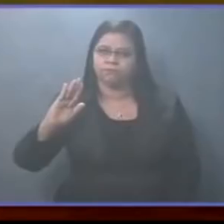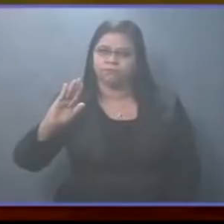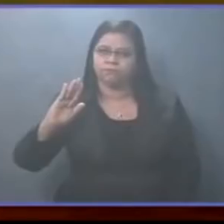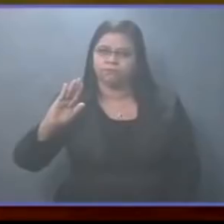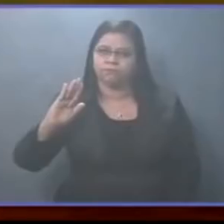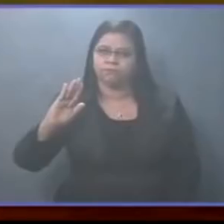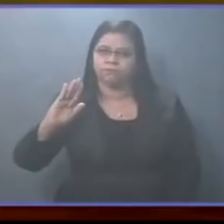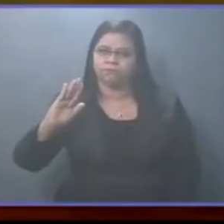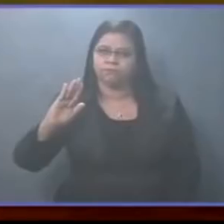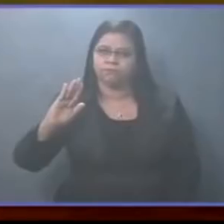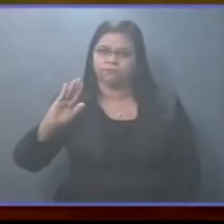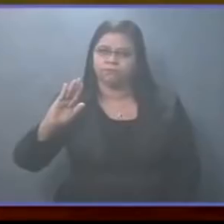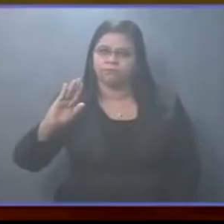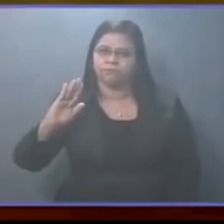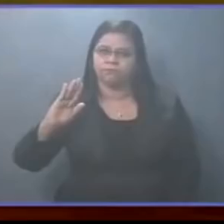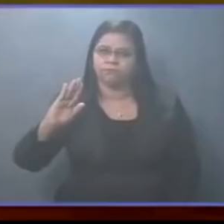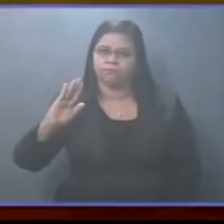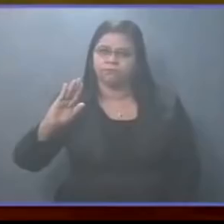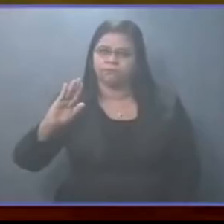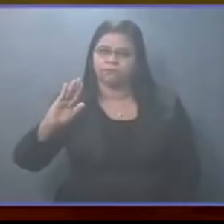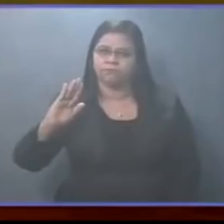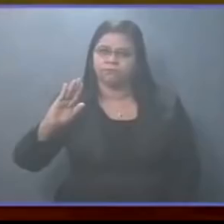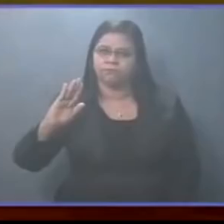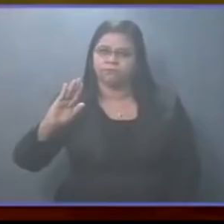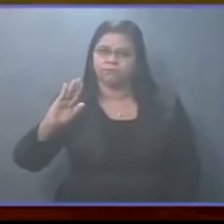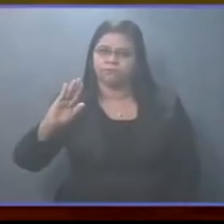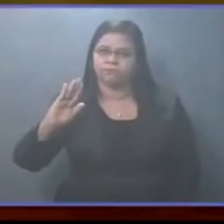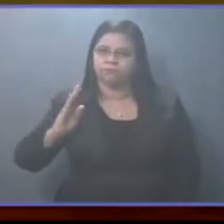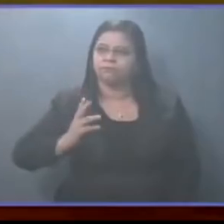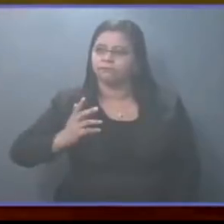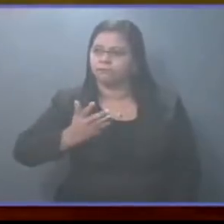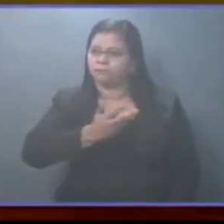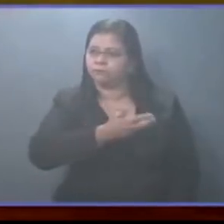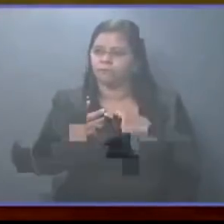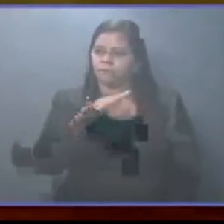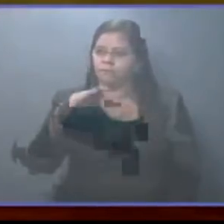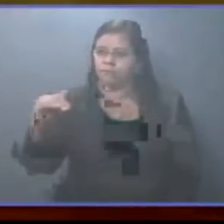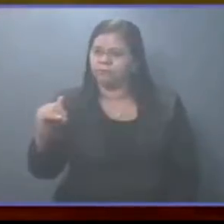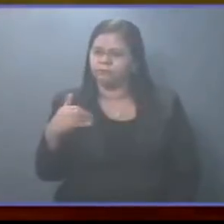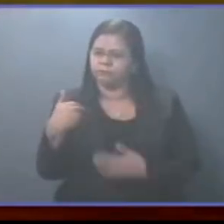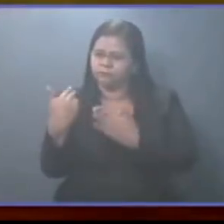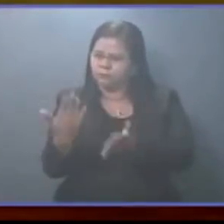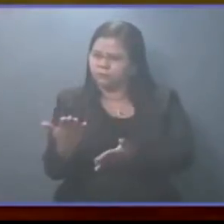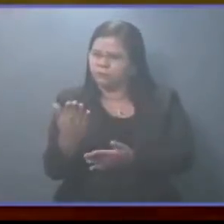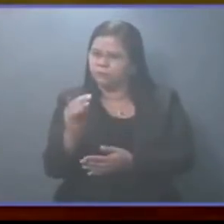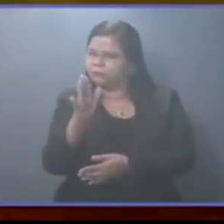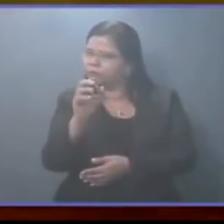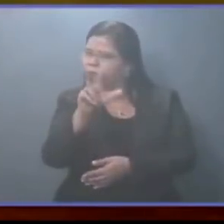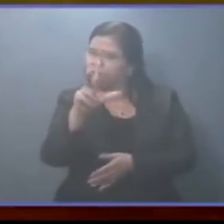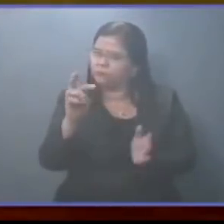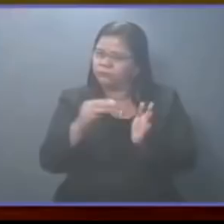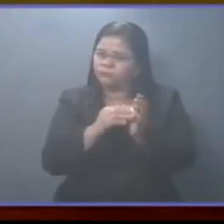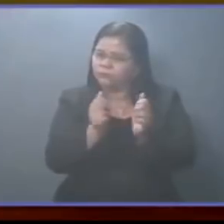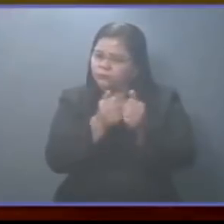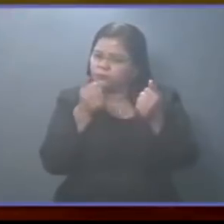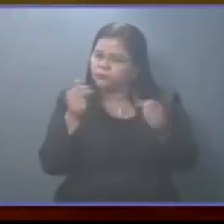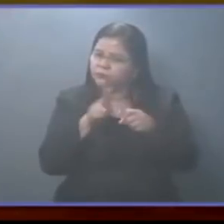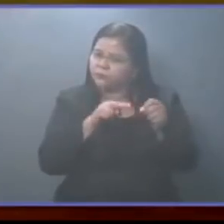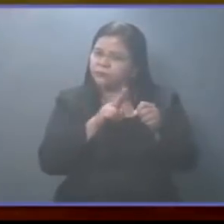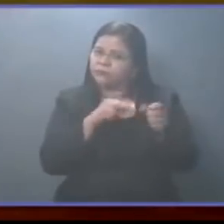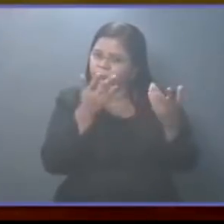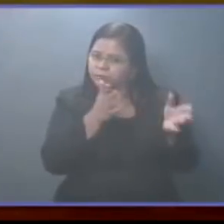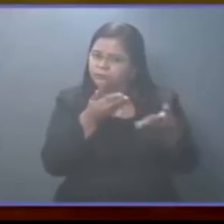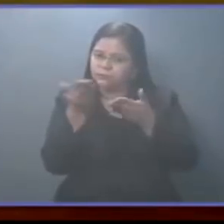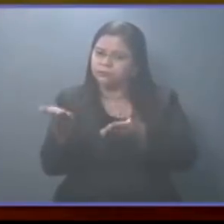realmente le cumplieron al país en esta pandemia asignamos casi el equivalente a 3 mil millones de dólares